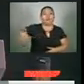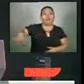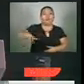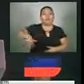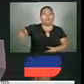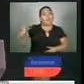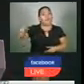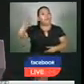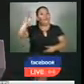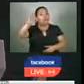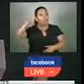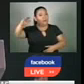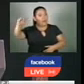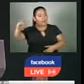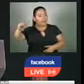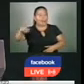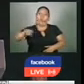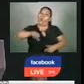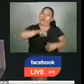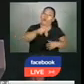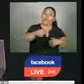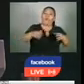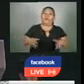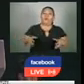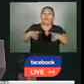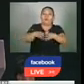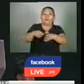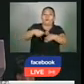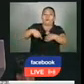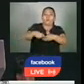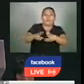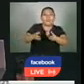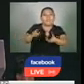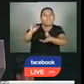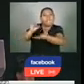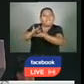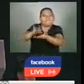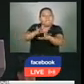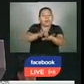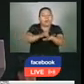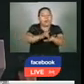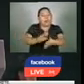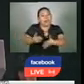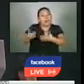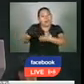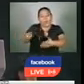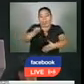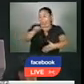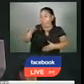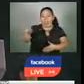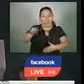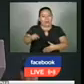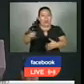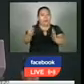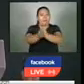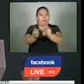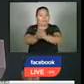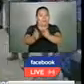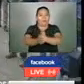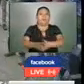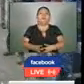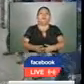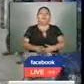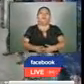del país y otros actores que buscan aprovecharse de la instabilidad del